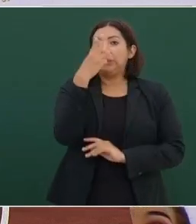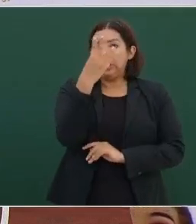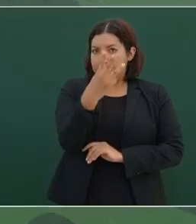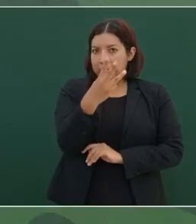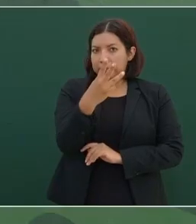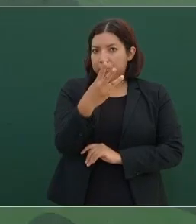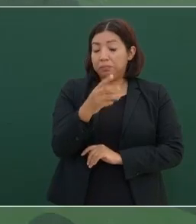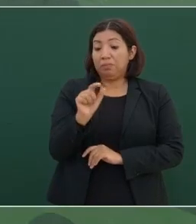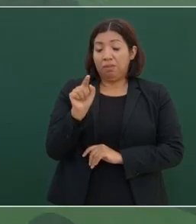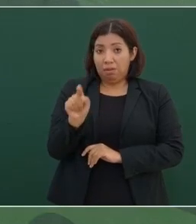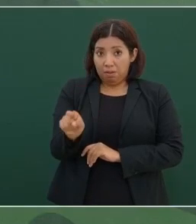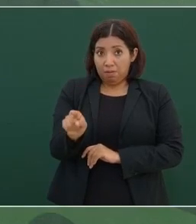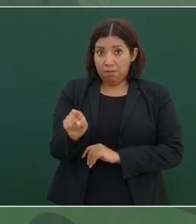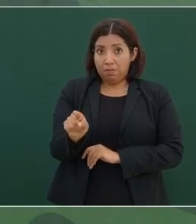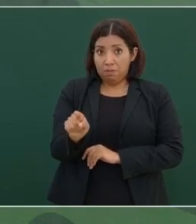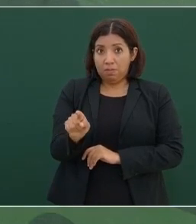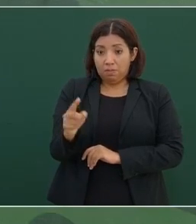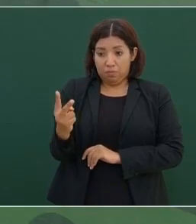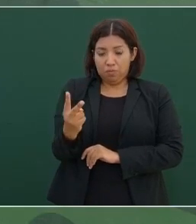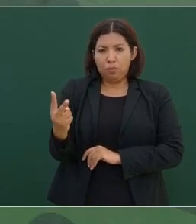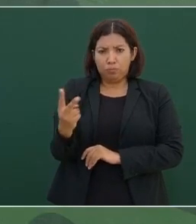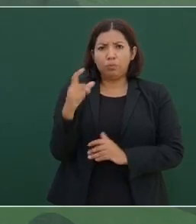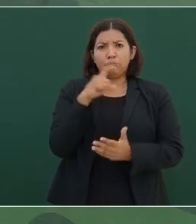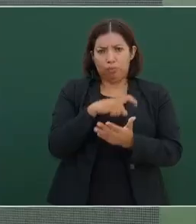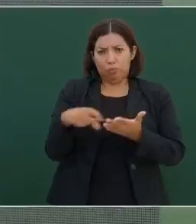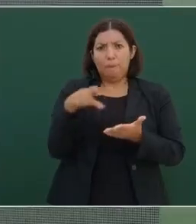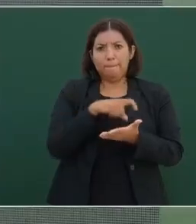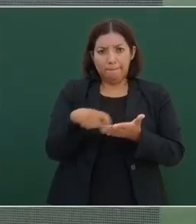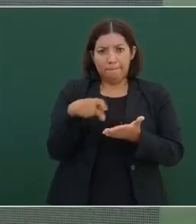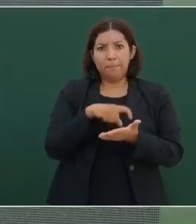Luna y su esposa en Florida.